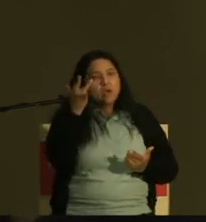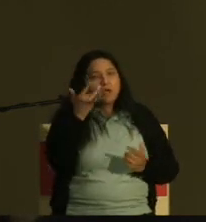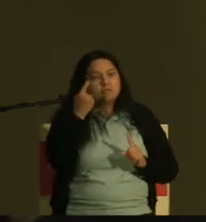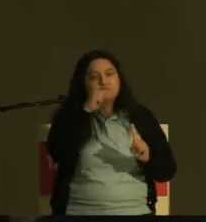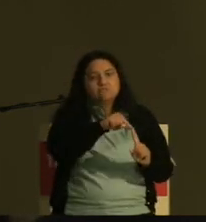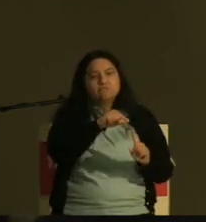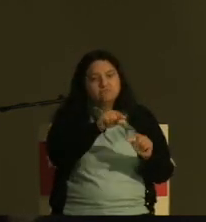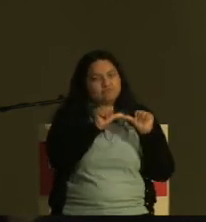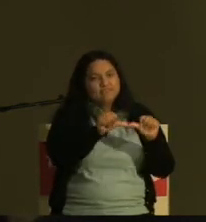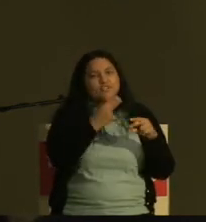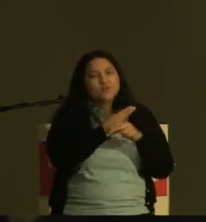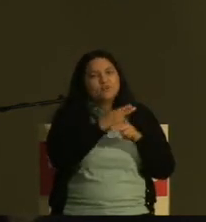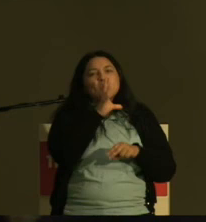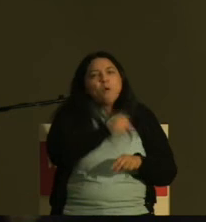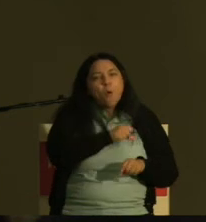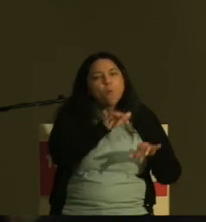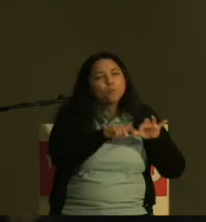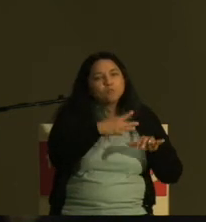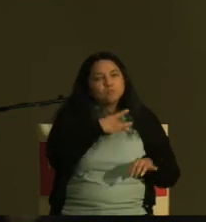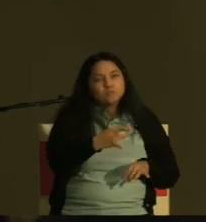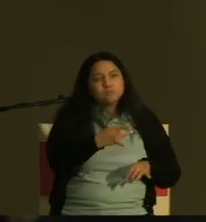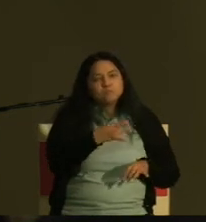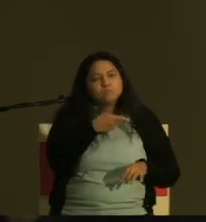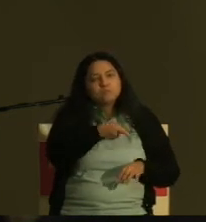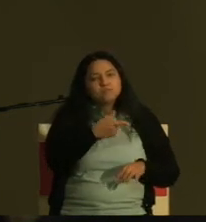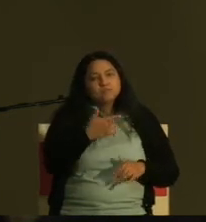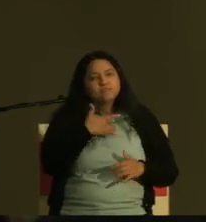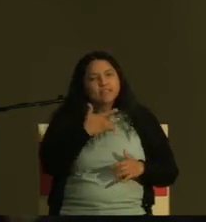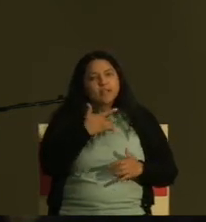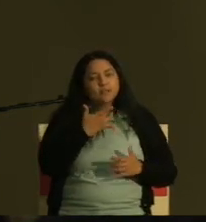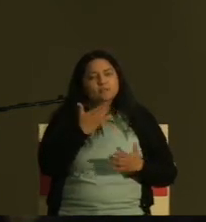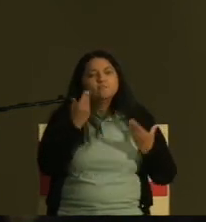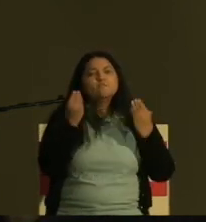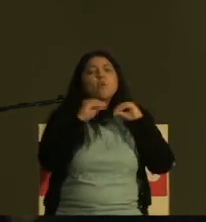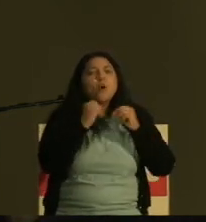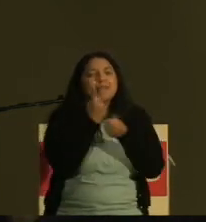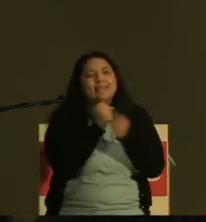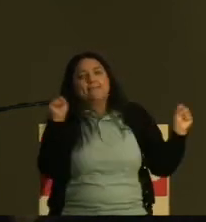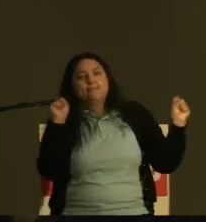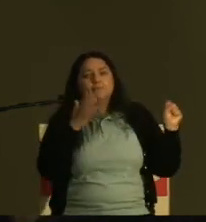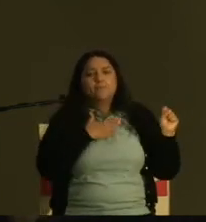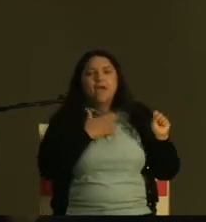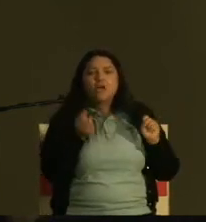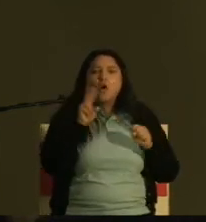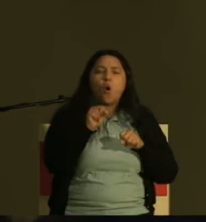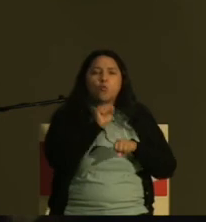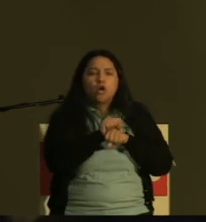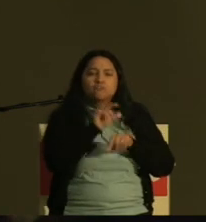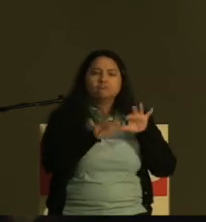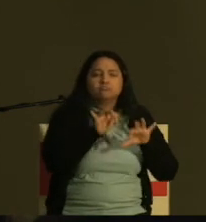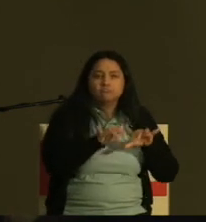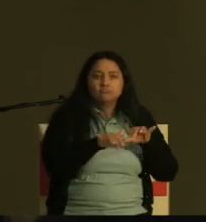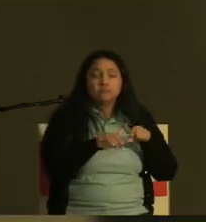escribir. Y me lleva a una mayor libertad, ¿no? de trabajo. Y luego ese proceso